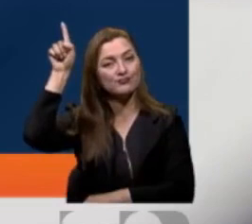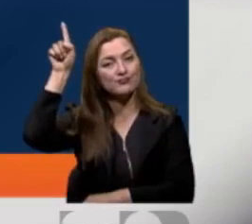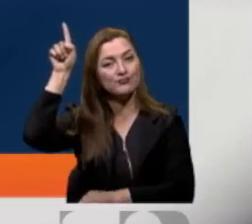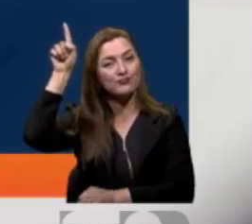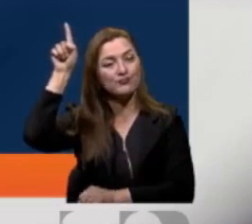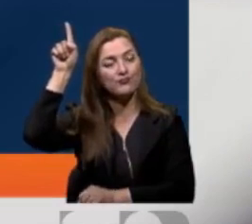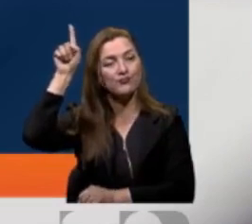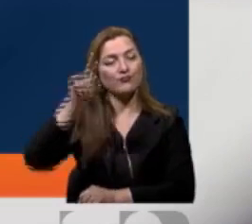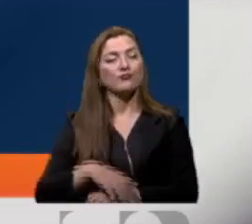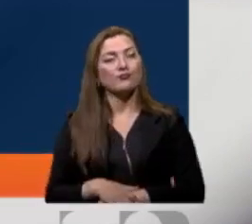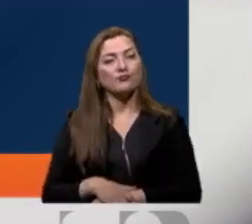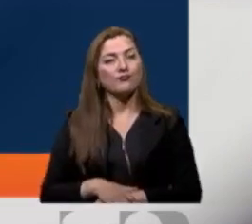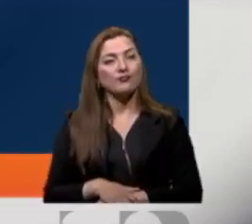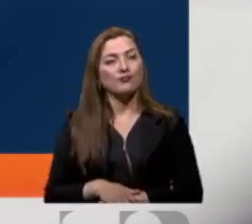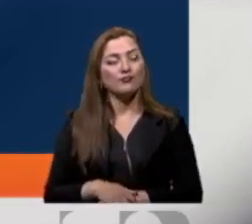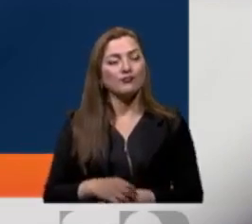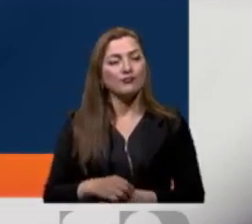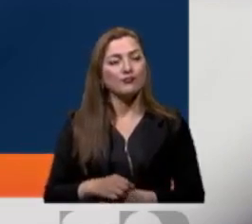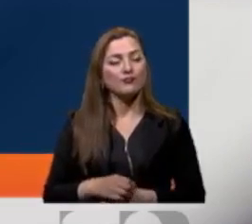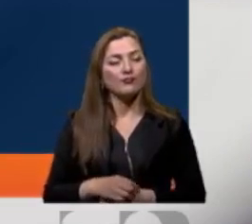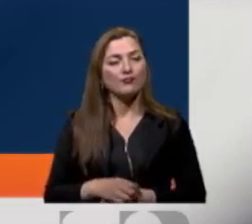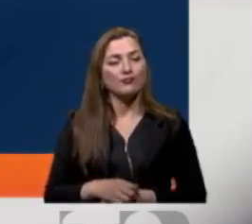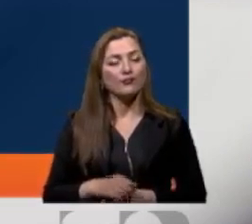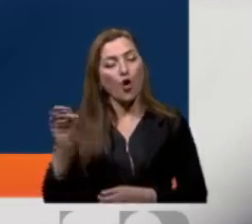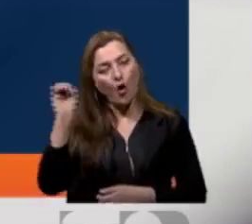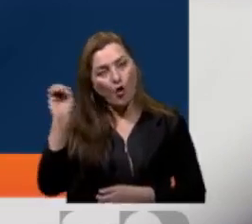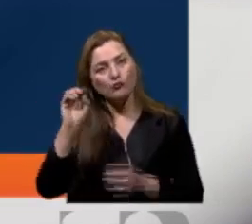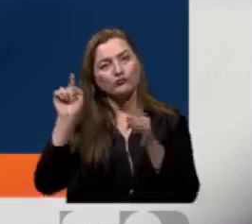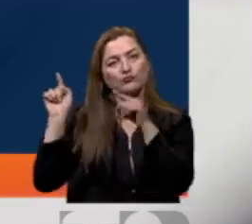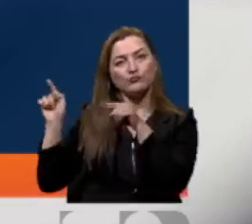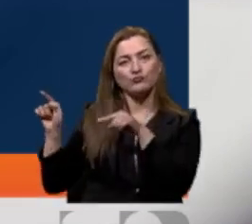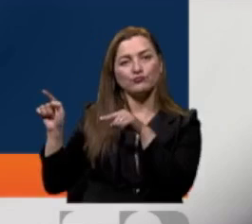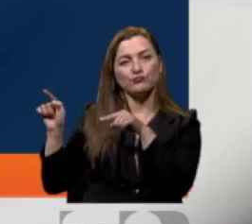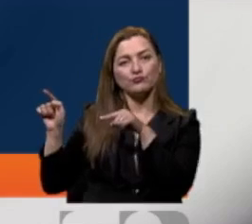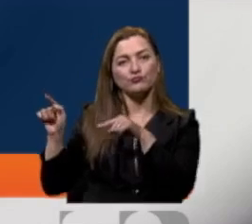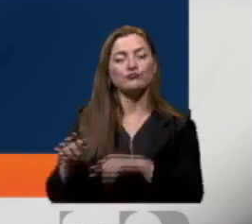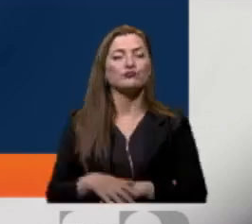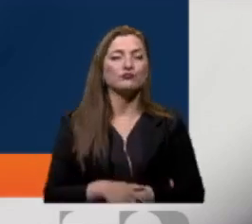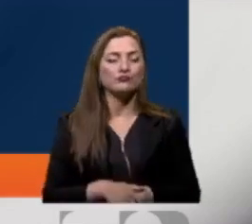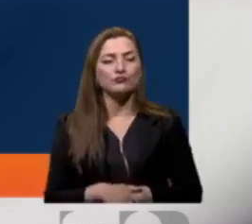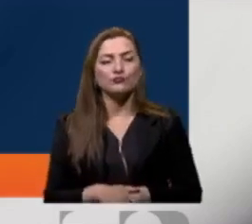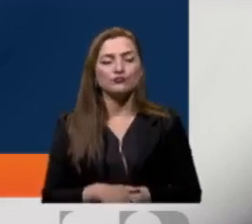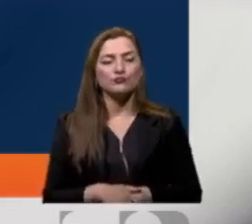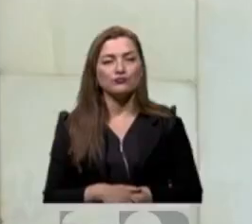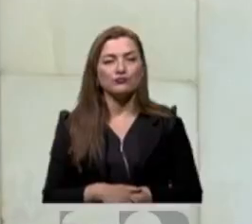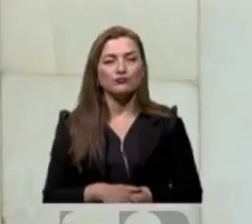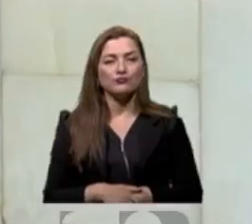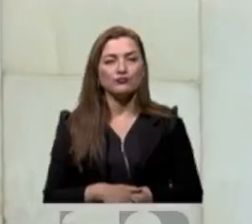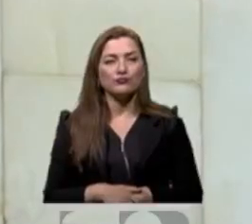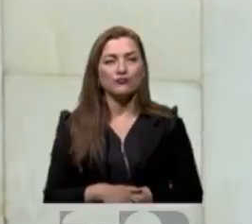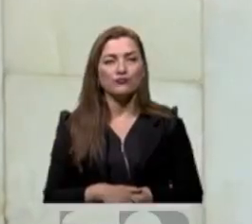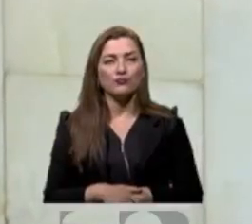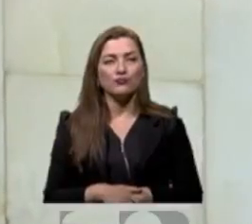noventa y nueve cero veintitrés 57 o al cero nueve nueve noventa y nueve cero dos treinta y seis uno